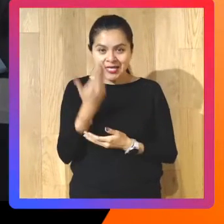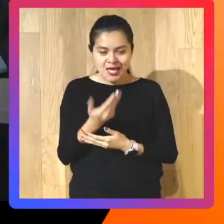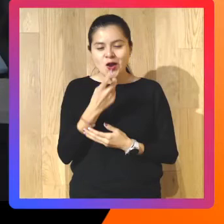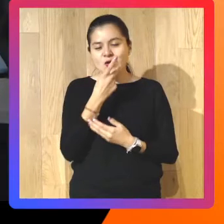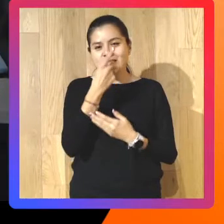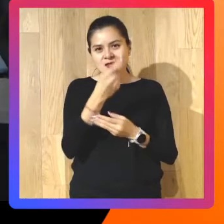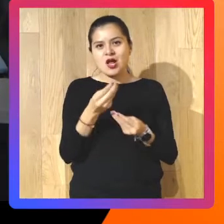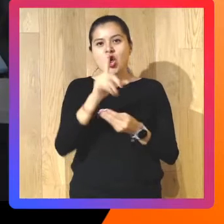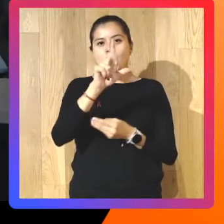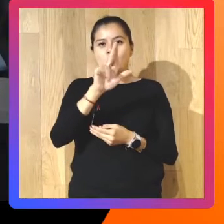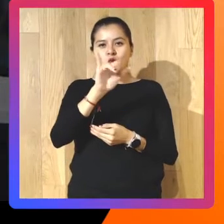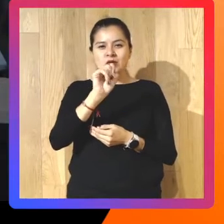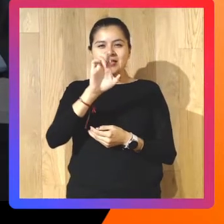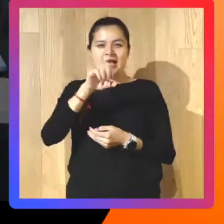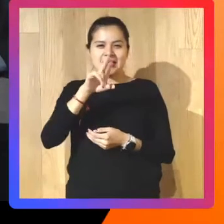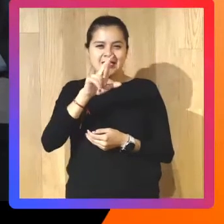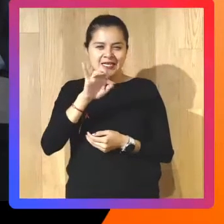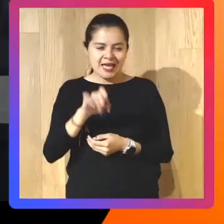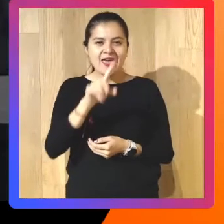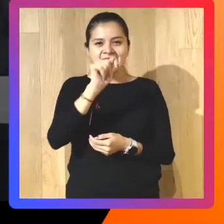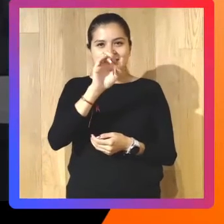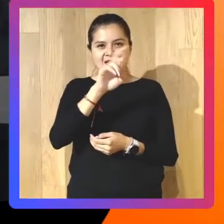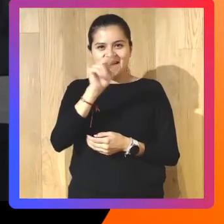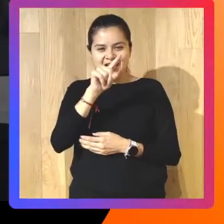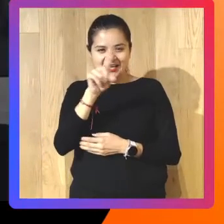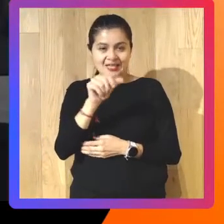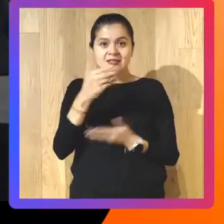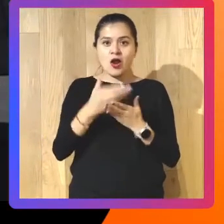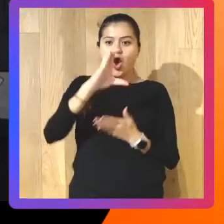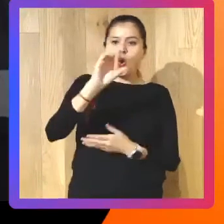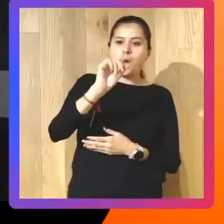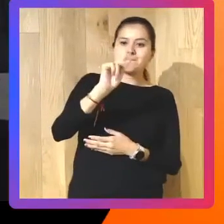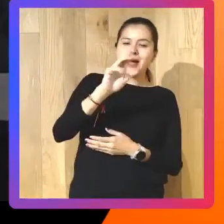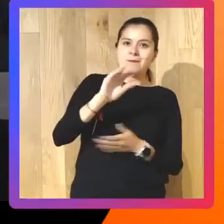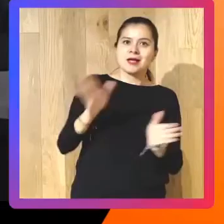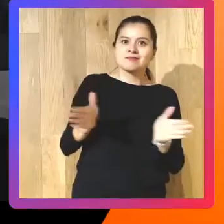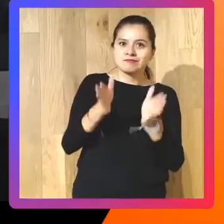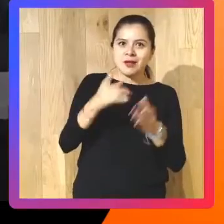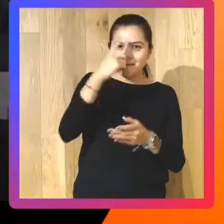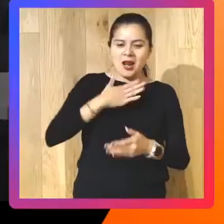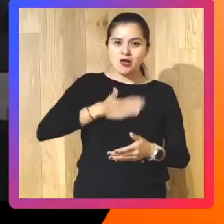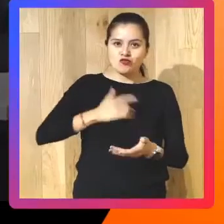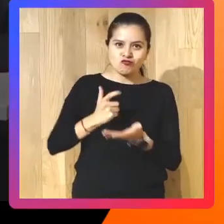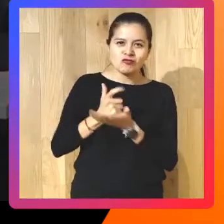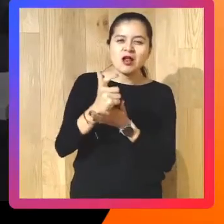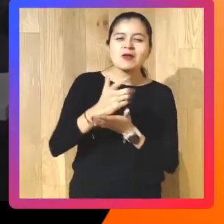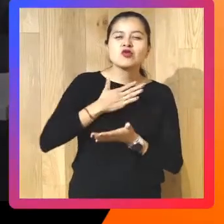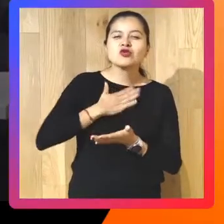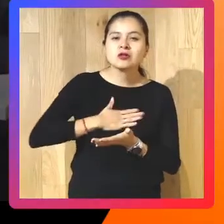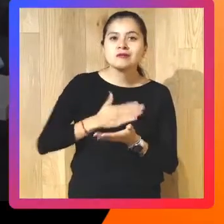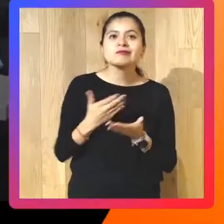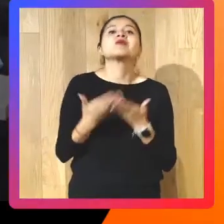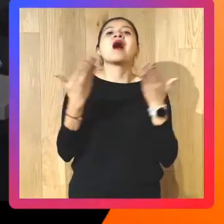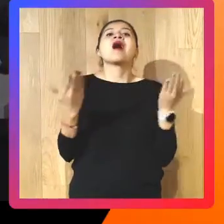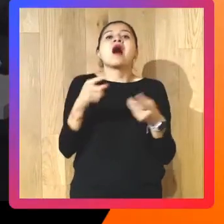voz a Luis Enrique Terrazas, quien es el delegado de Coparmex para el impulso del salario digno. ¿Cuál es la